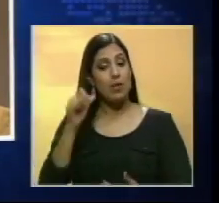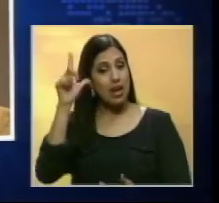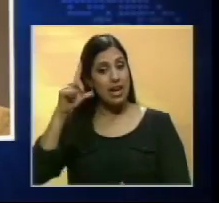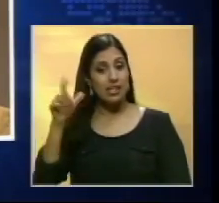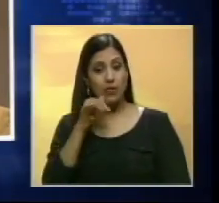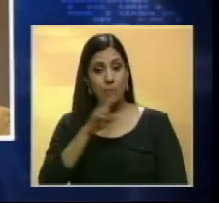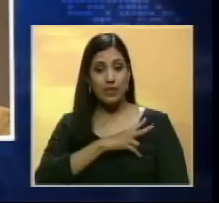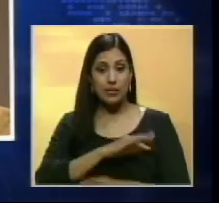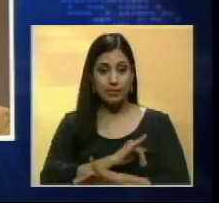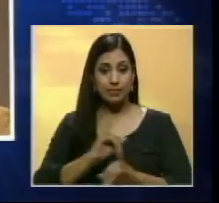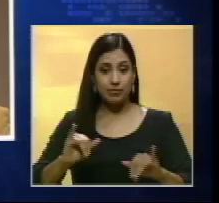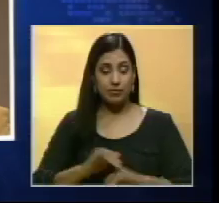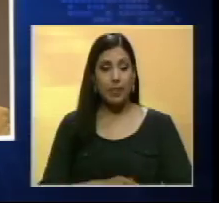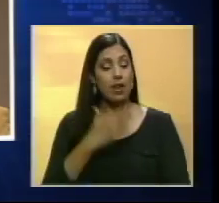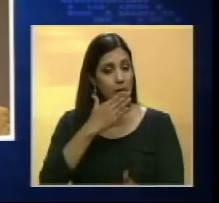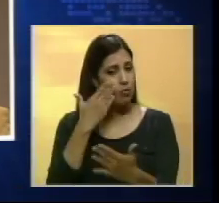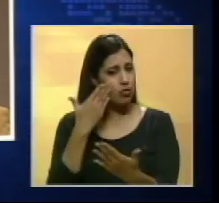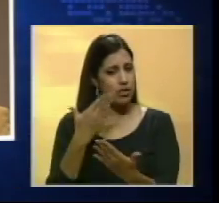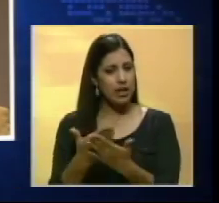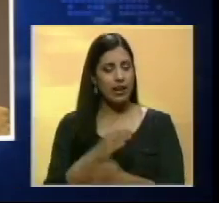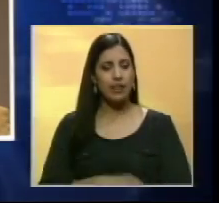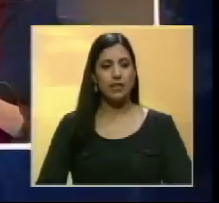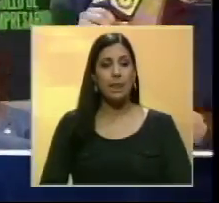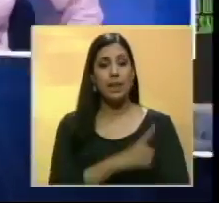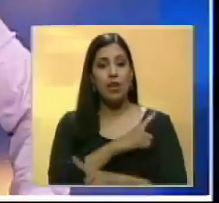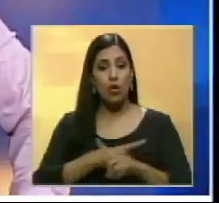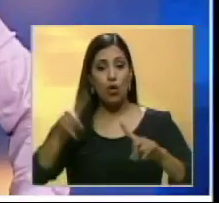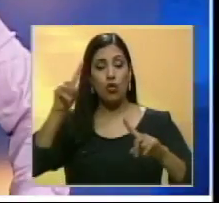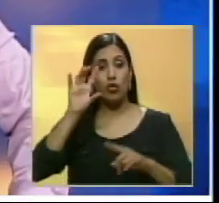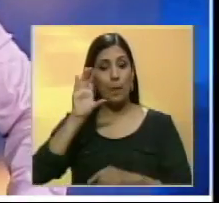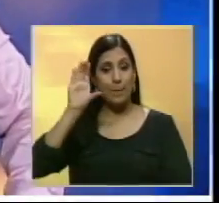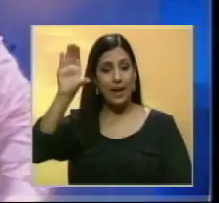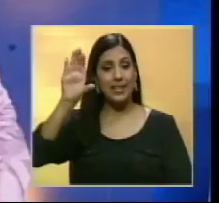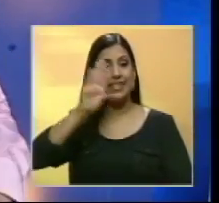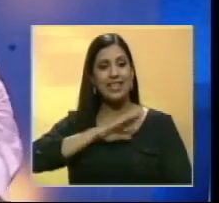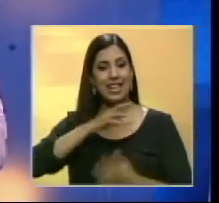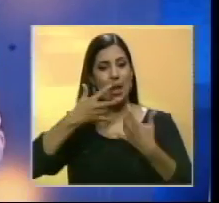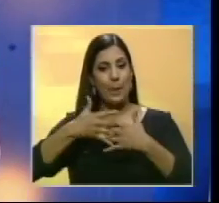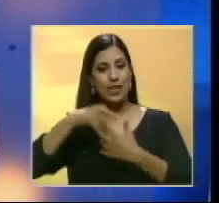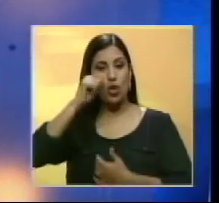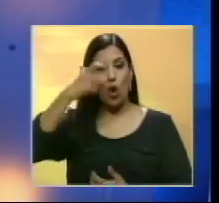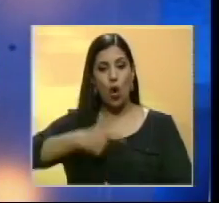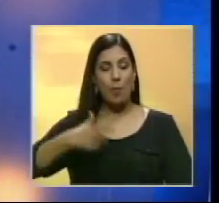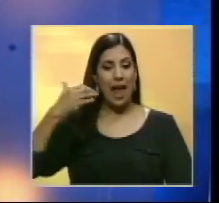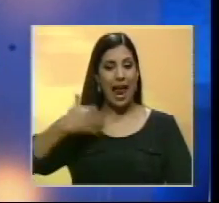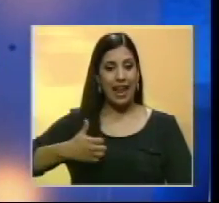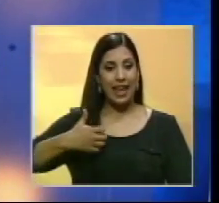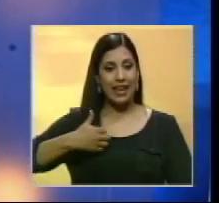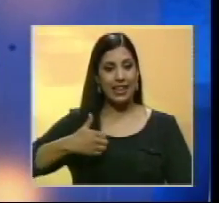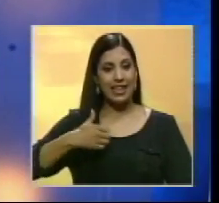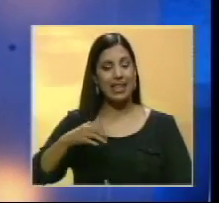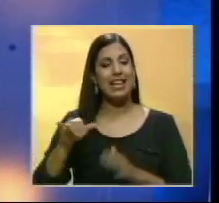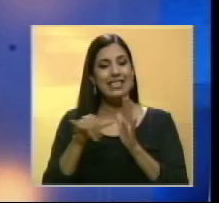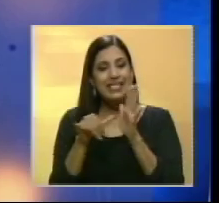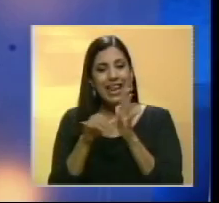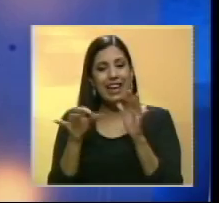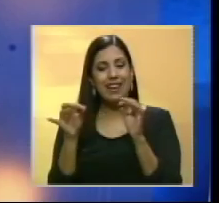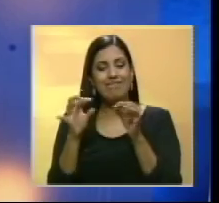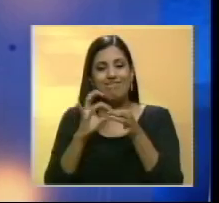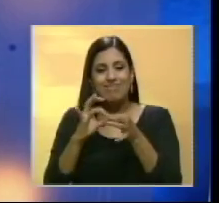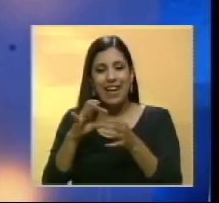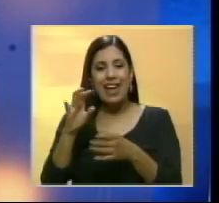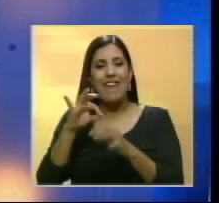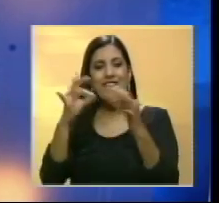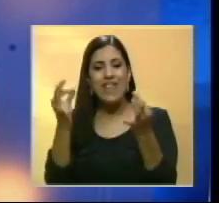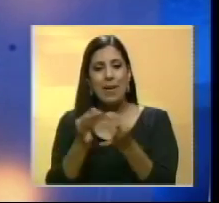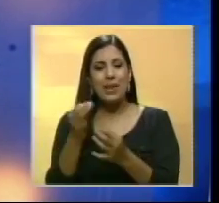Flores, Noticiero Venevisión. Muchísimas gracias, Liz. Más allá de nuestras fronteras, tenemos que el empresario argentino Lázaro Báez, cercano a la familia Kirchner,